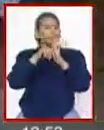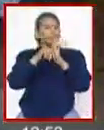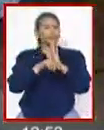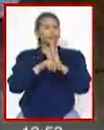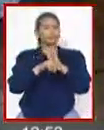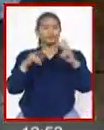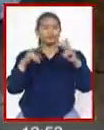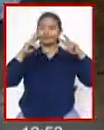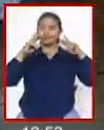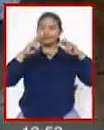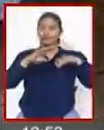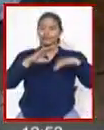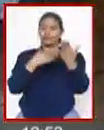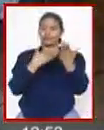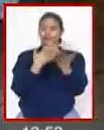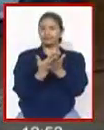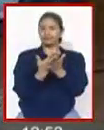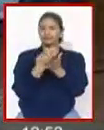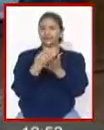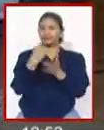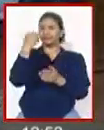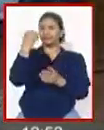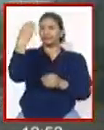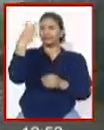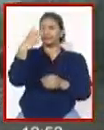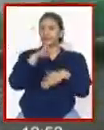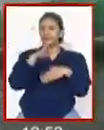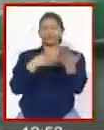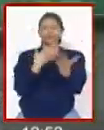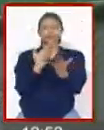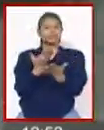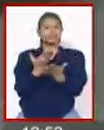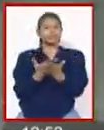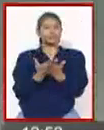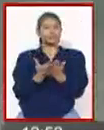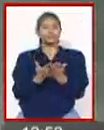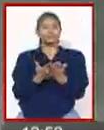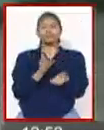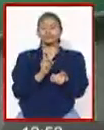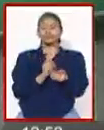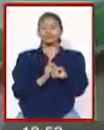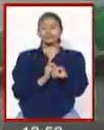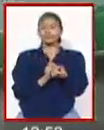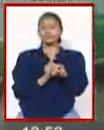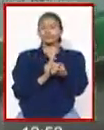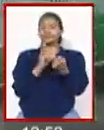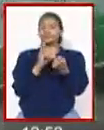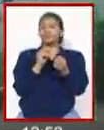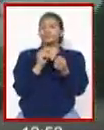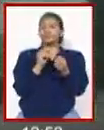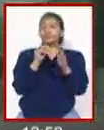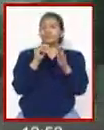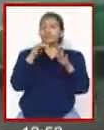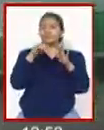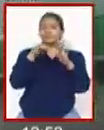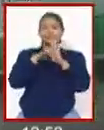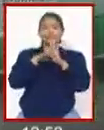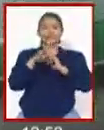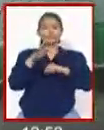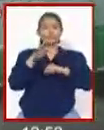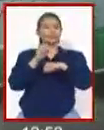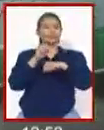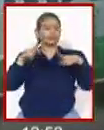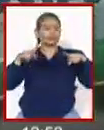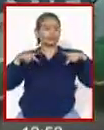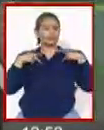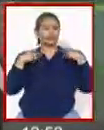hicieron los estudios, tanto tomografías como radiografía, fue valorado por el especialista y se constata que no hubo lesión de parénquima pulmonar ni de grandes vasos.